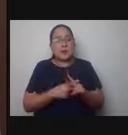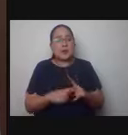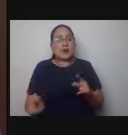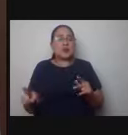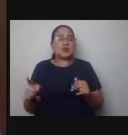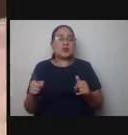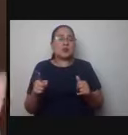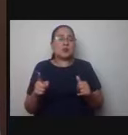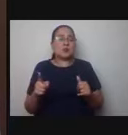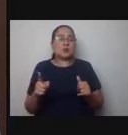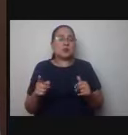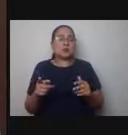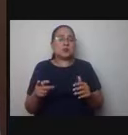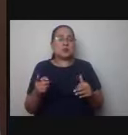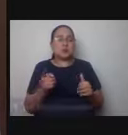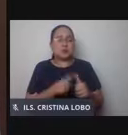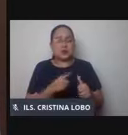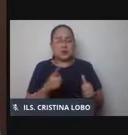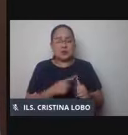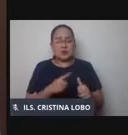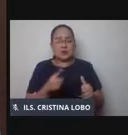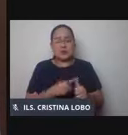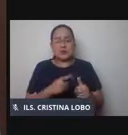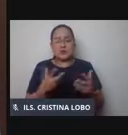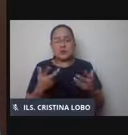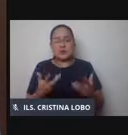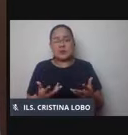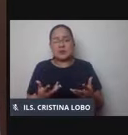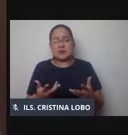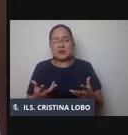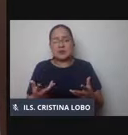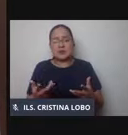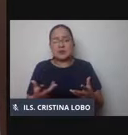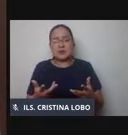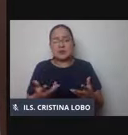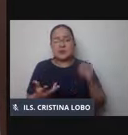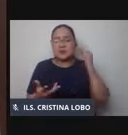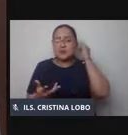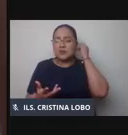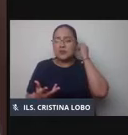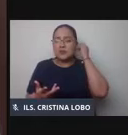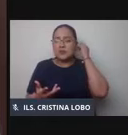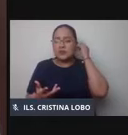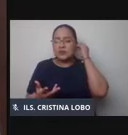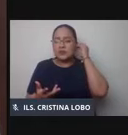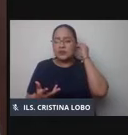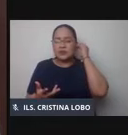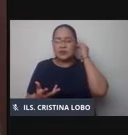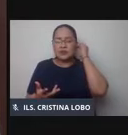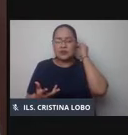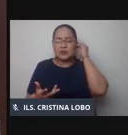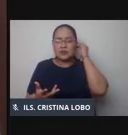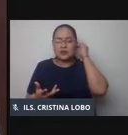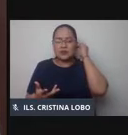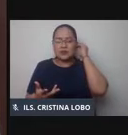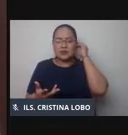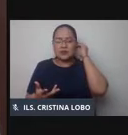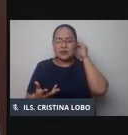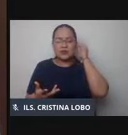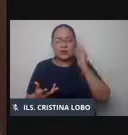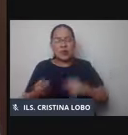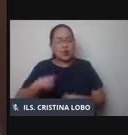ahora sí que la luz después del túnel. Cuando nosotros aprendemos desde pequeñas y pequeños